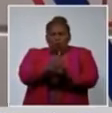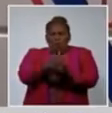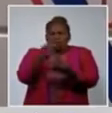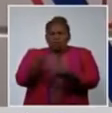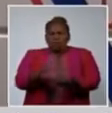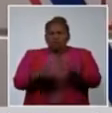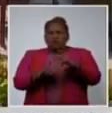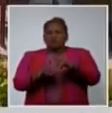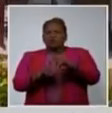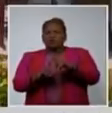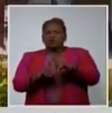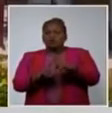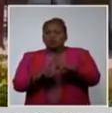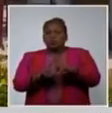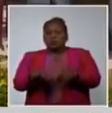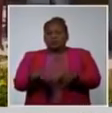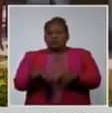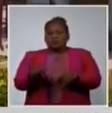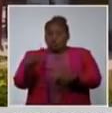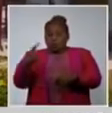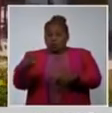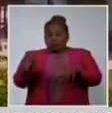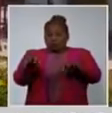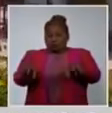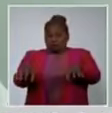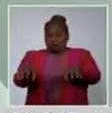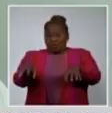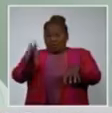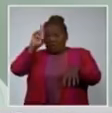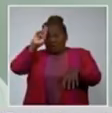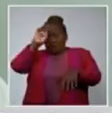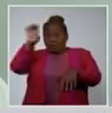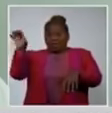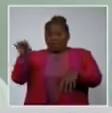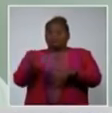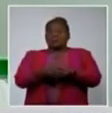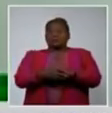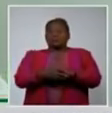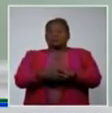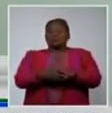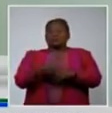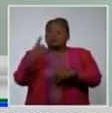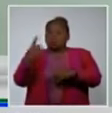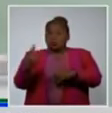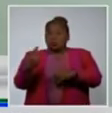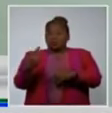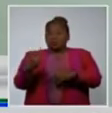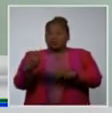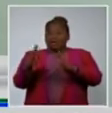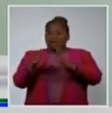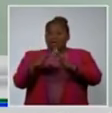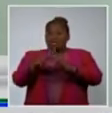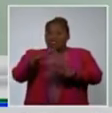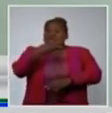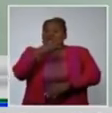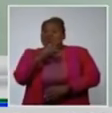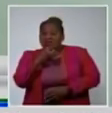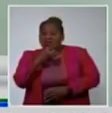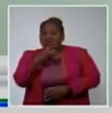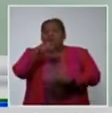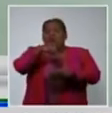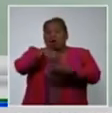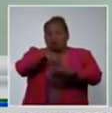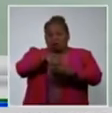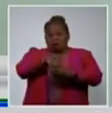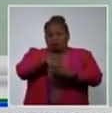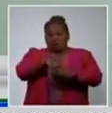ellos en instituciones sanitarias un caso positivo en lo que atención que fue ingresado en la cara de la sala de pacientes